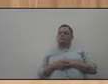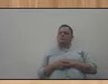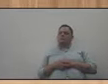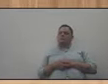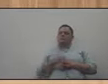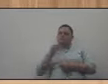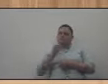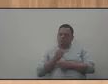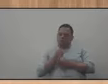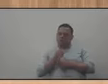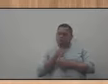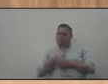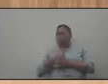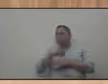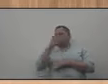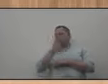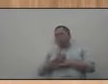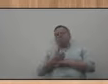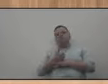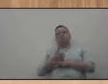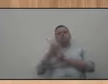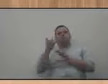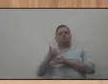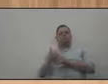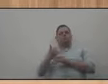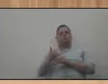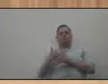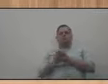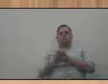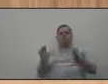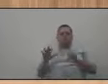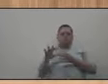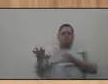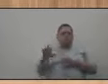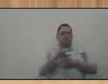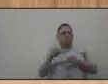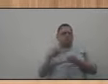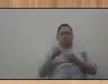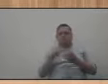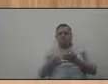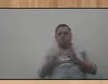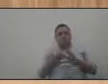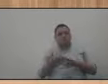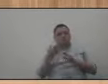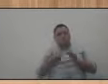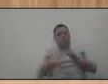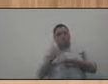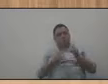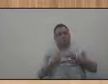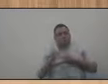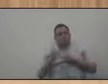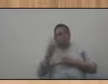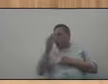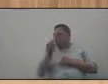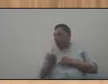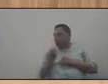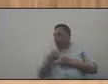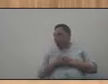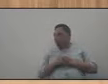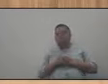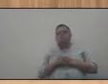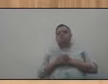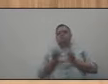continúe. Para mí como gerente es un honor poder dirigirme hoy ante toda la comunidad de Casanare especialmente ante más